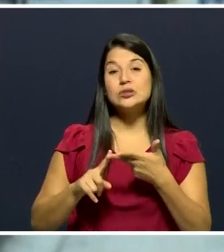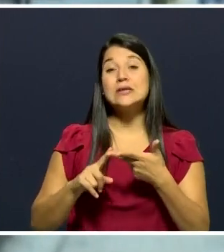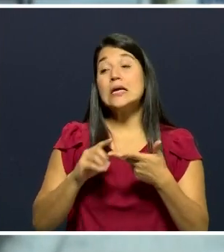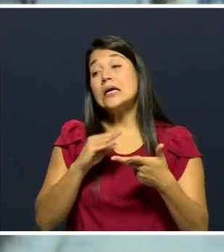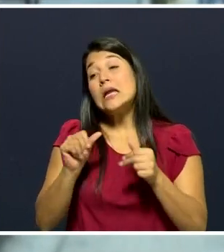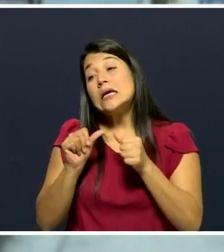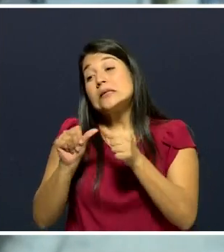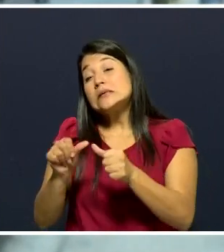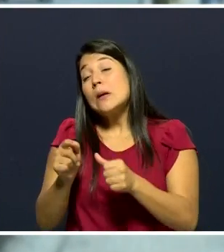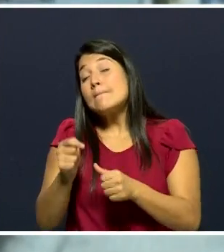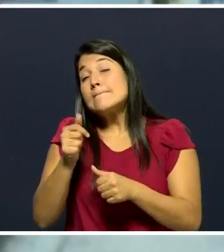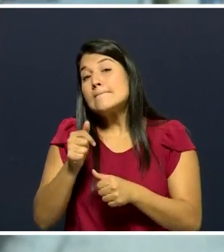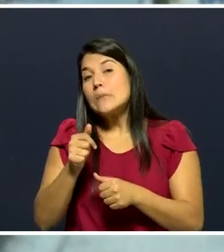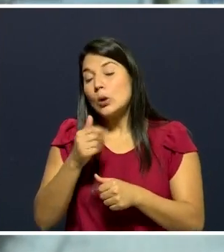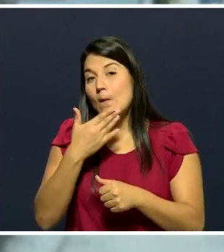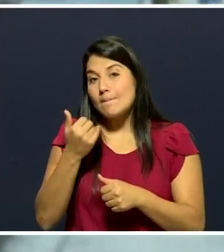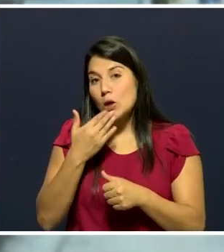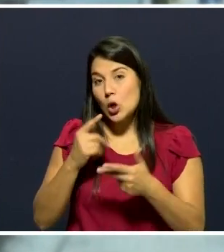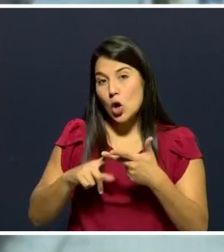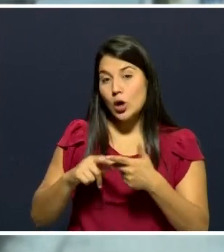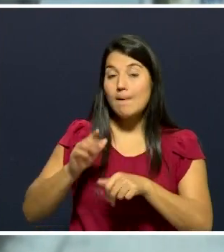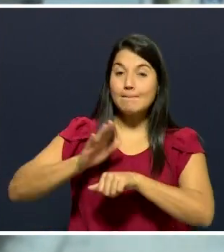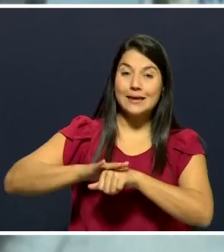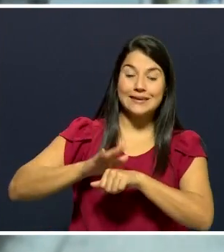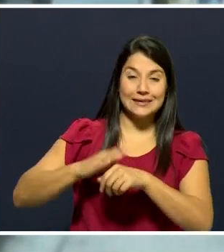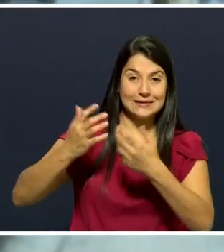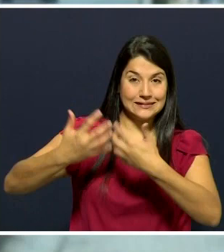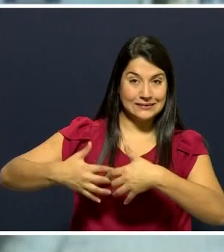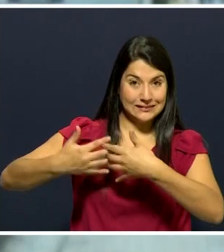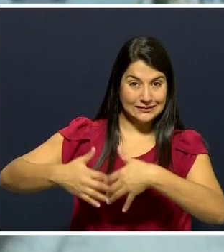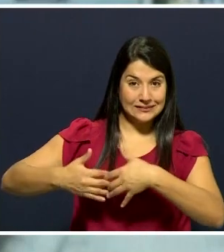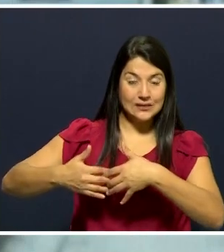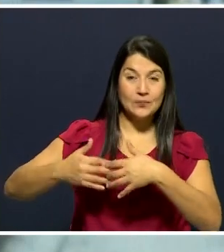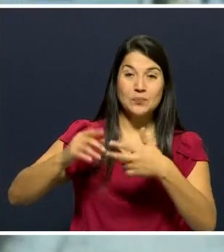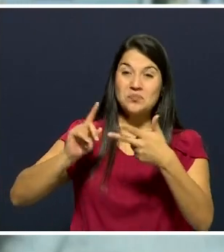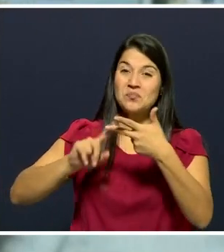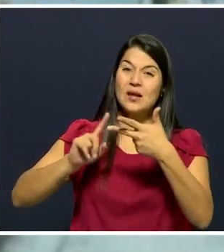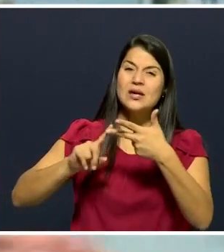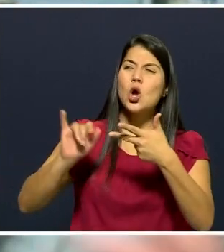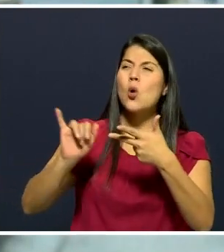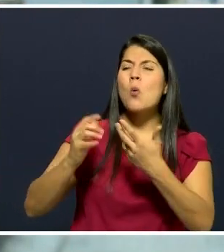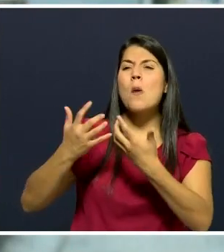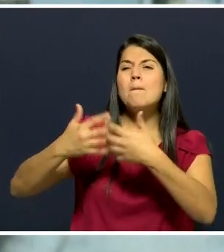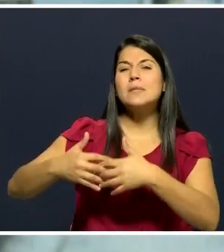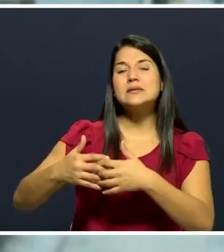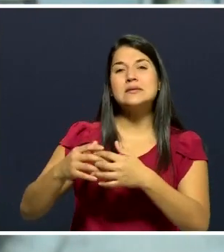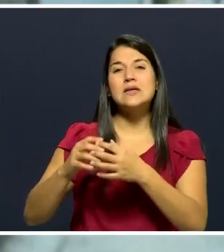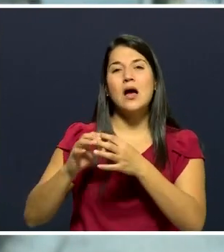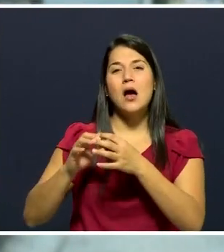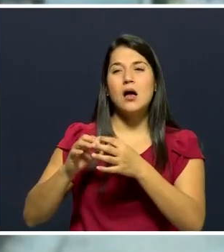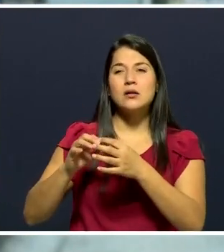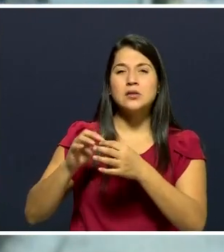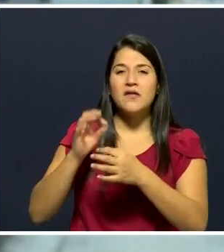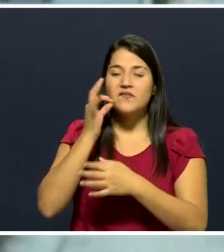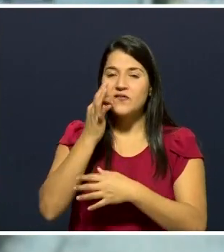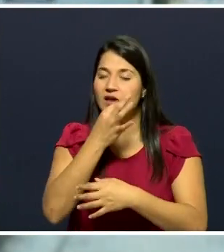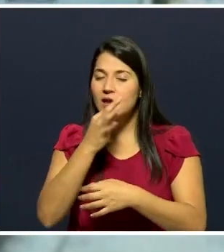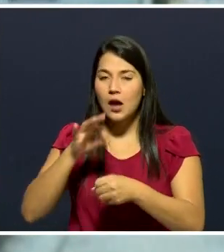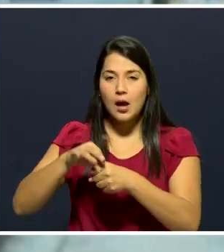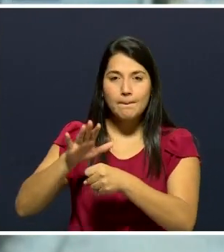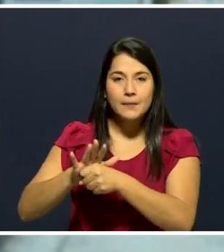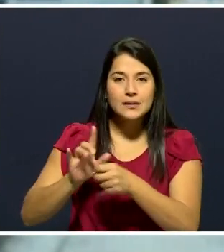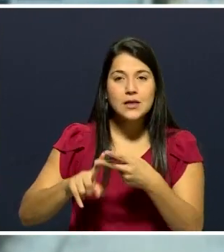poco mejor son las industriales, que son las grandes, digamos, piñeras y algún otro tipo de industria pues,